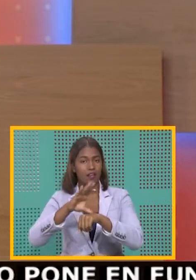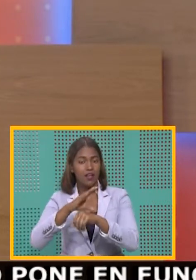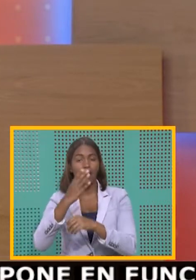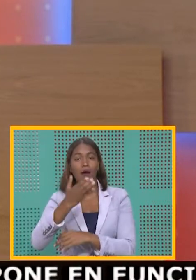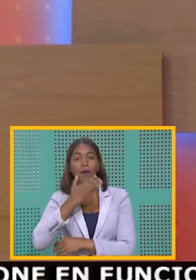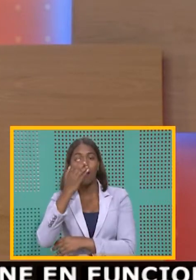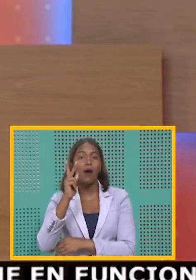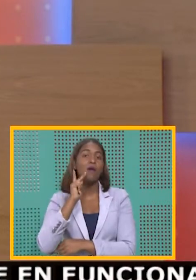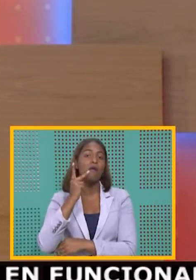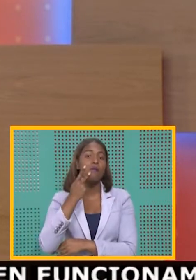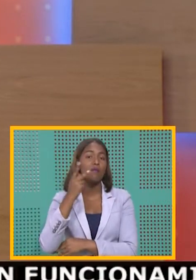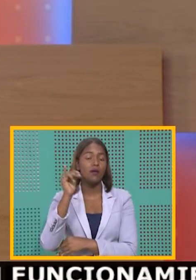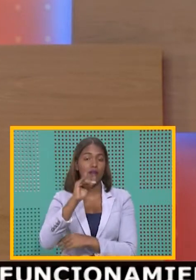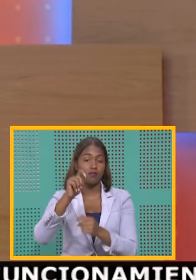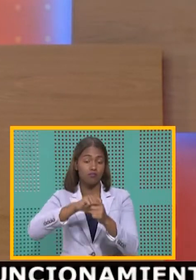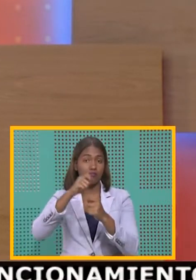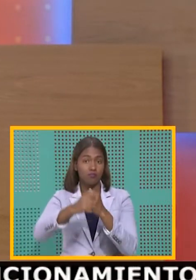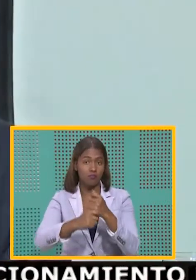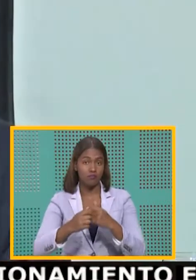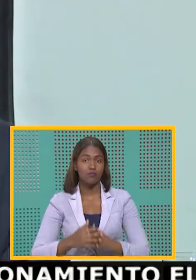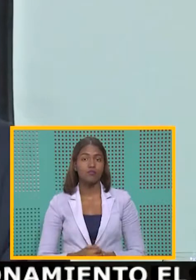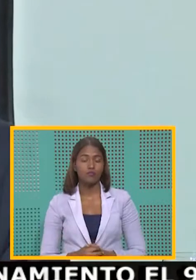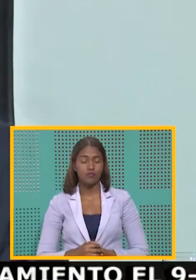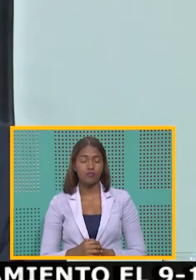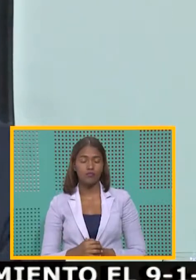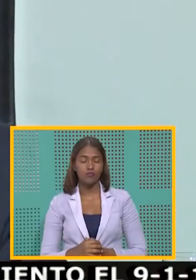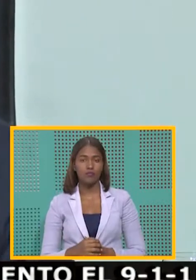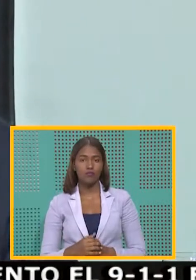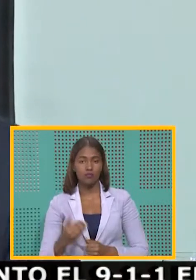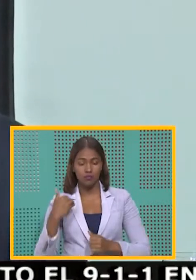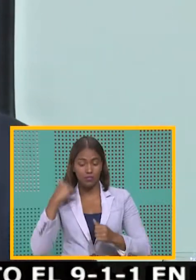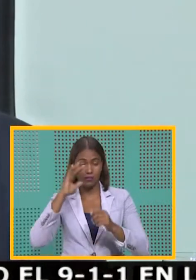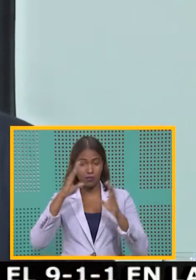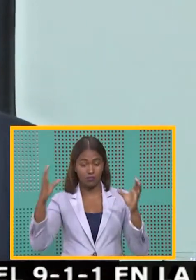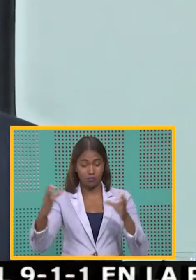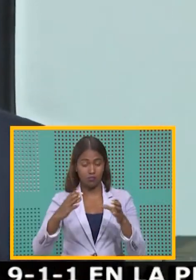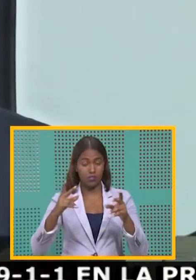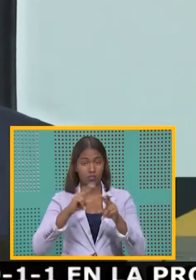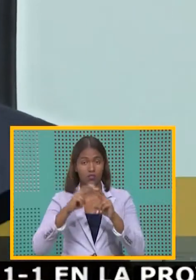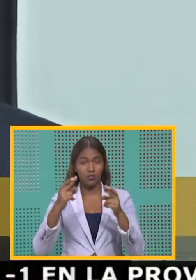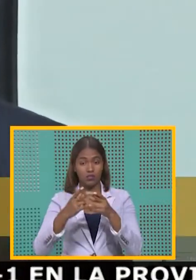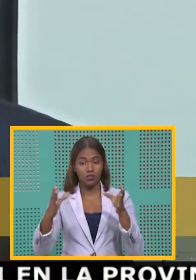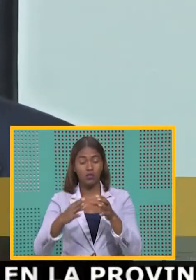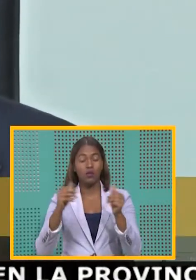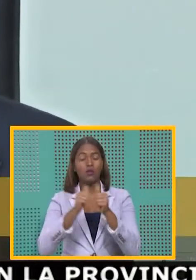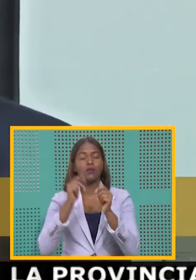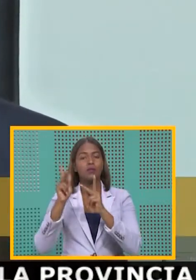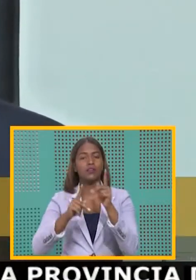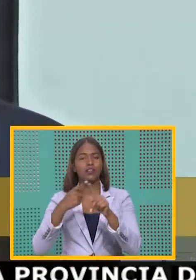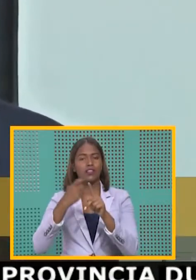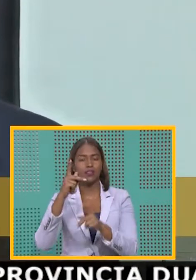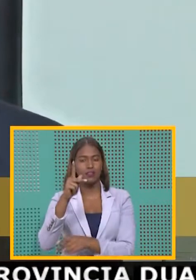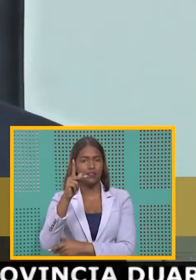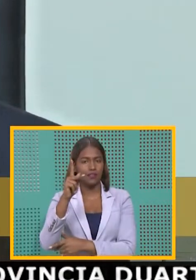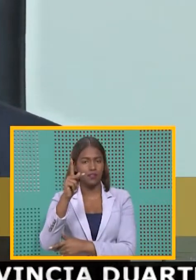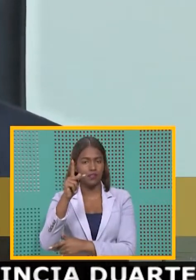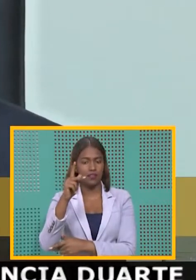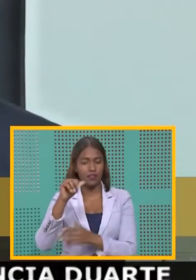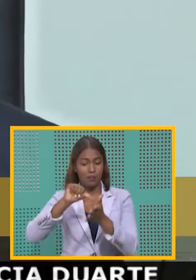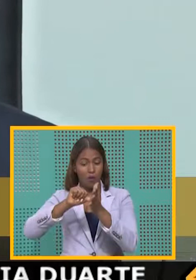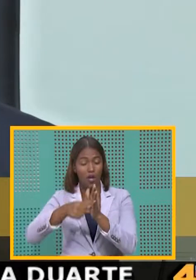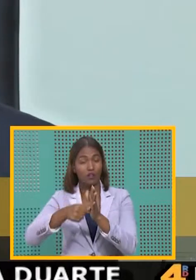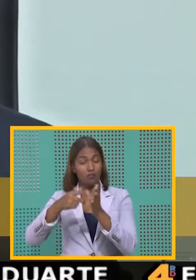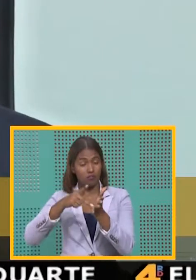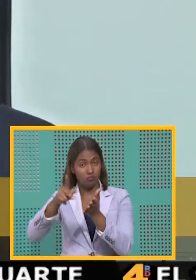mango, la piña y el banano. Acabamos de sostener una reunión con el director de Impuesto Interno, la subdirectora de